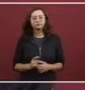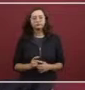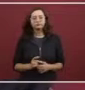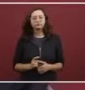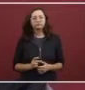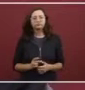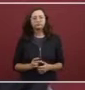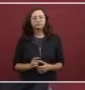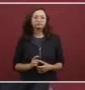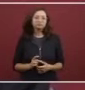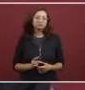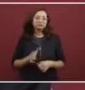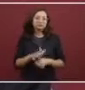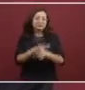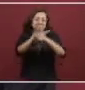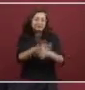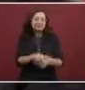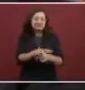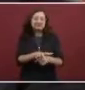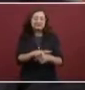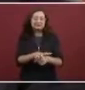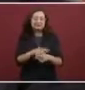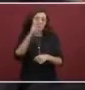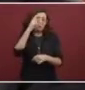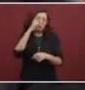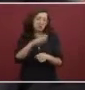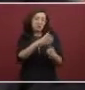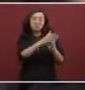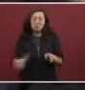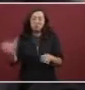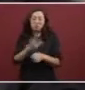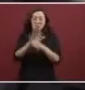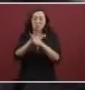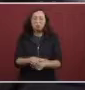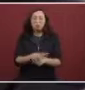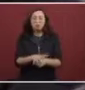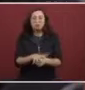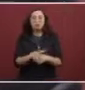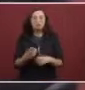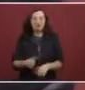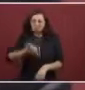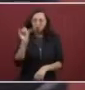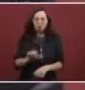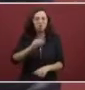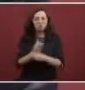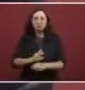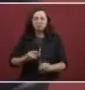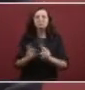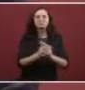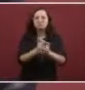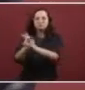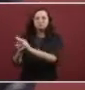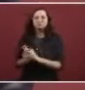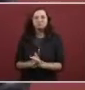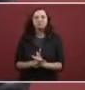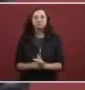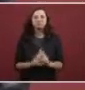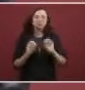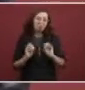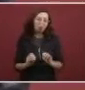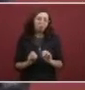aparte de la represión del porfiriato, del mátalos en caliente, o